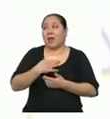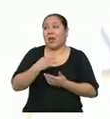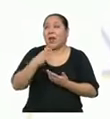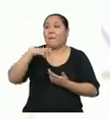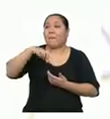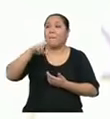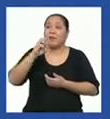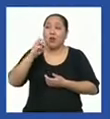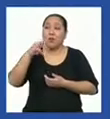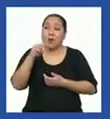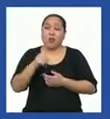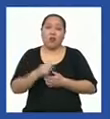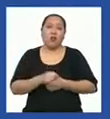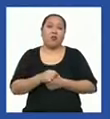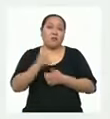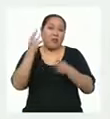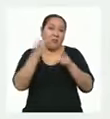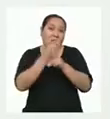era 15.